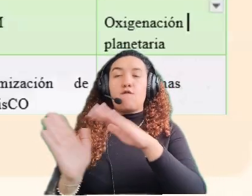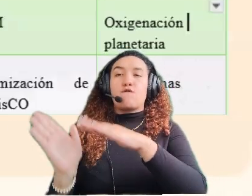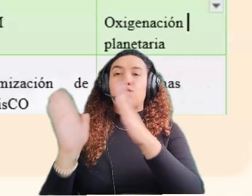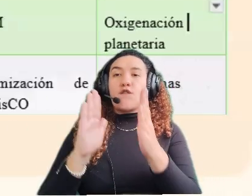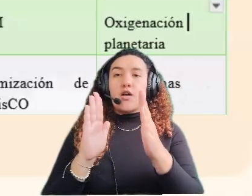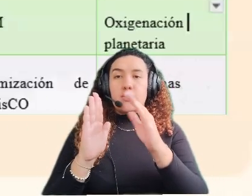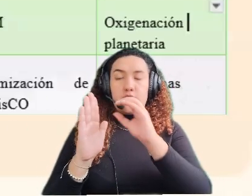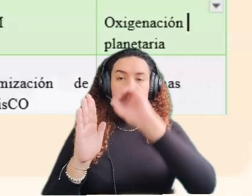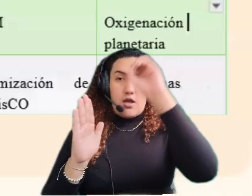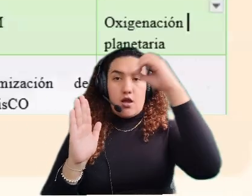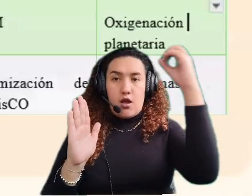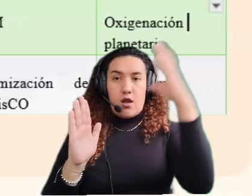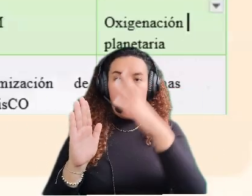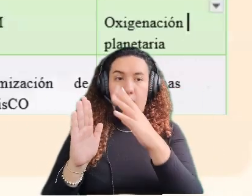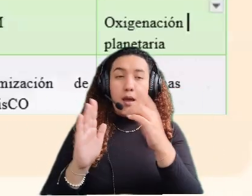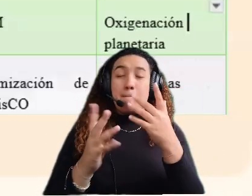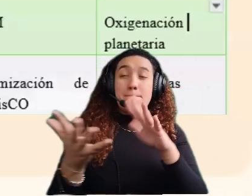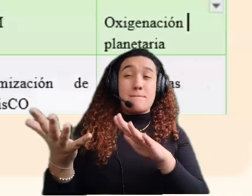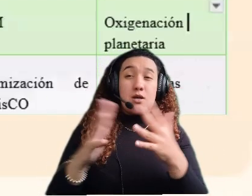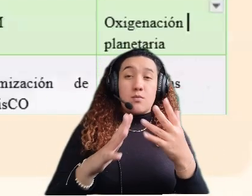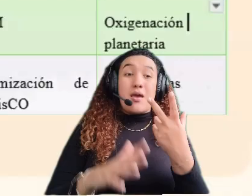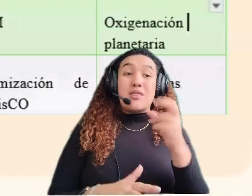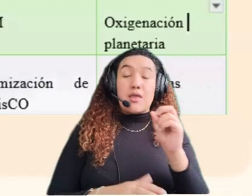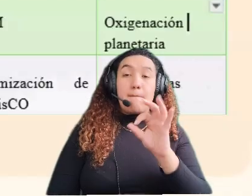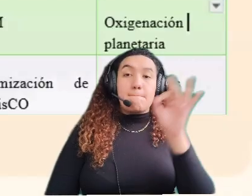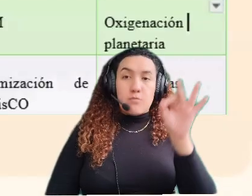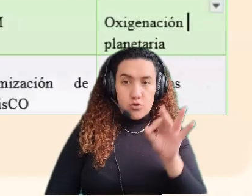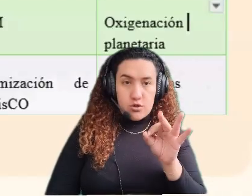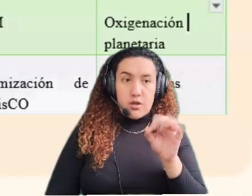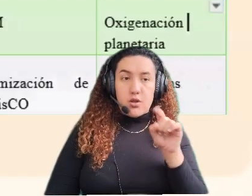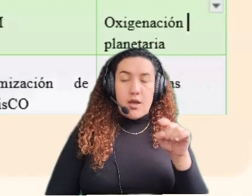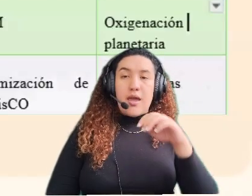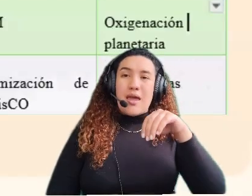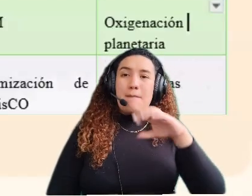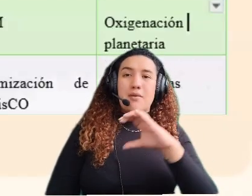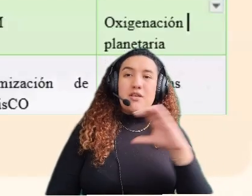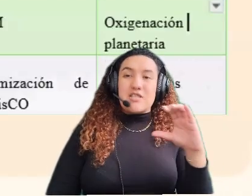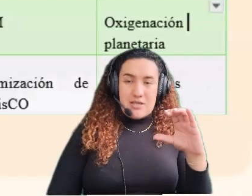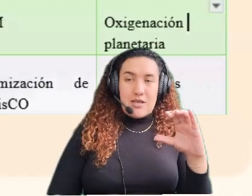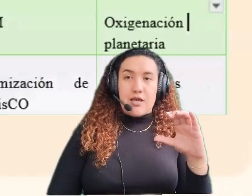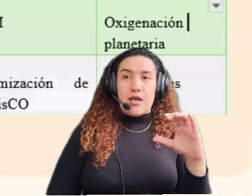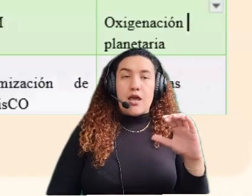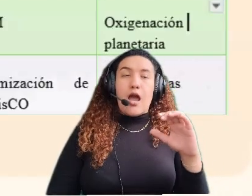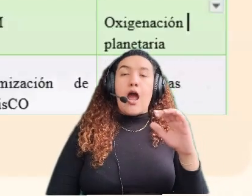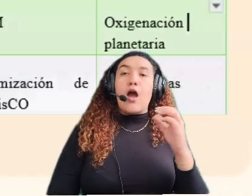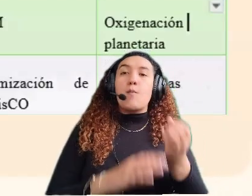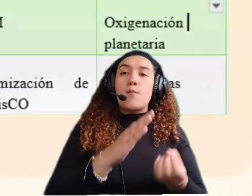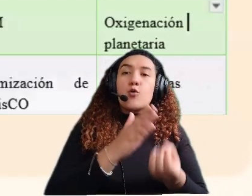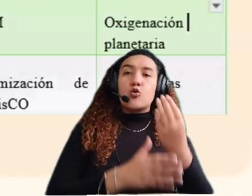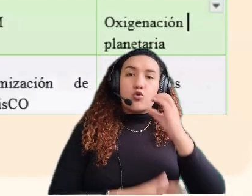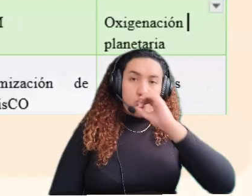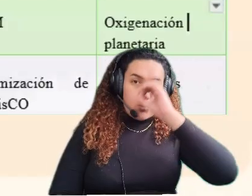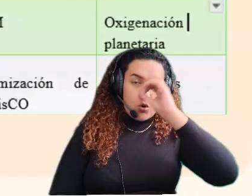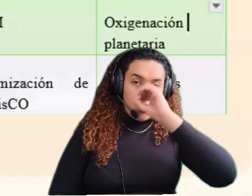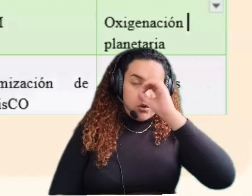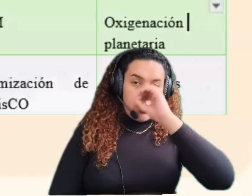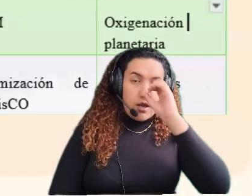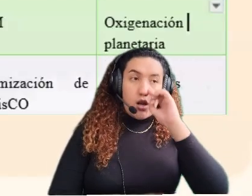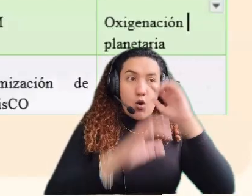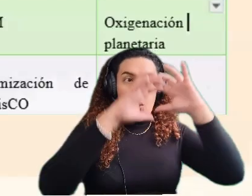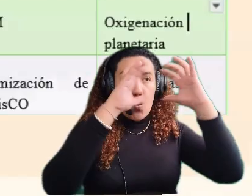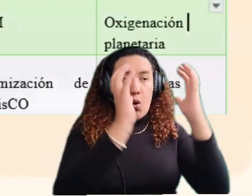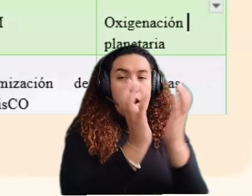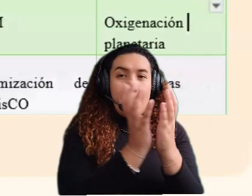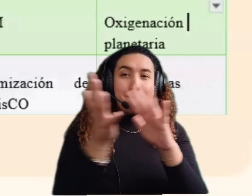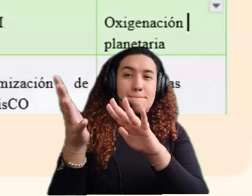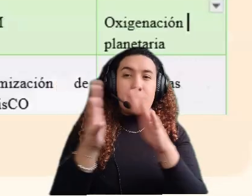del 20% profundizan en el MSC y el aporte de oxígeno global oscila entre el